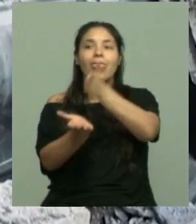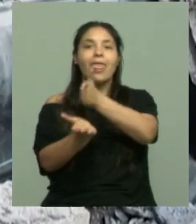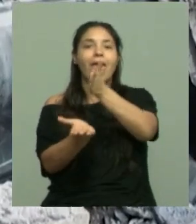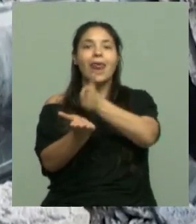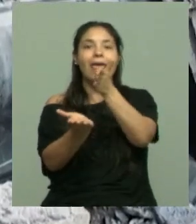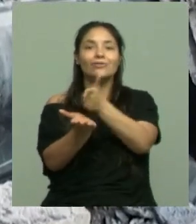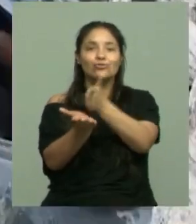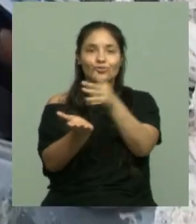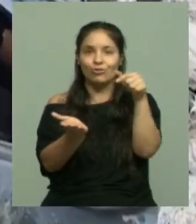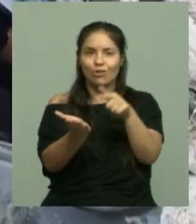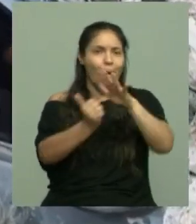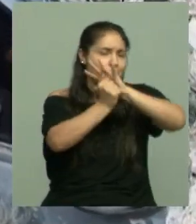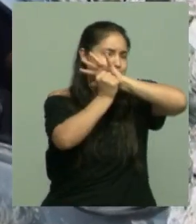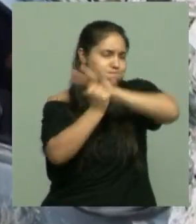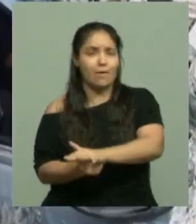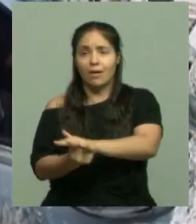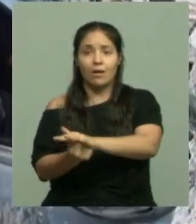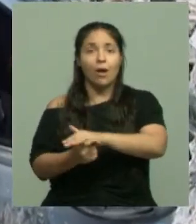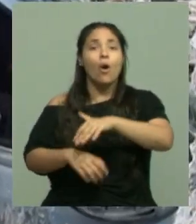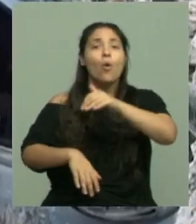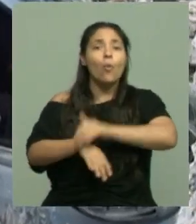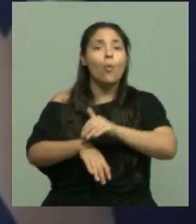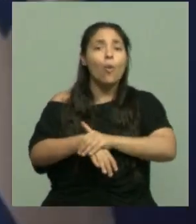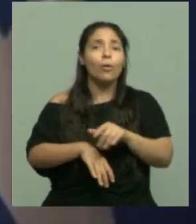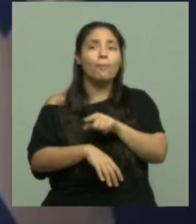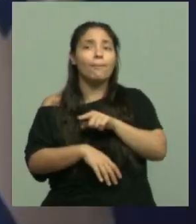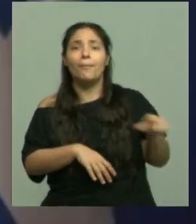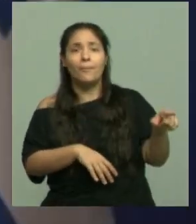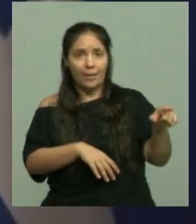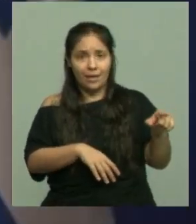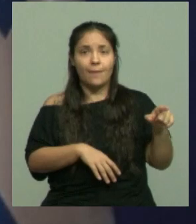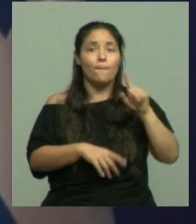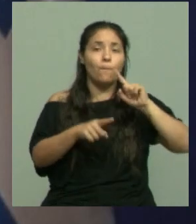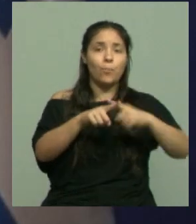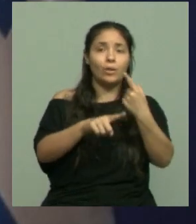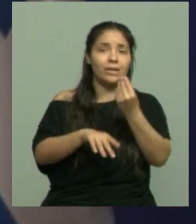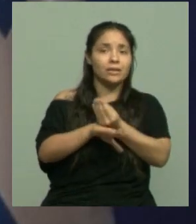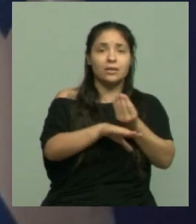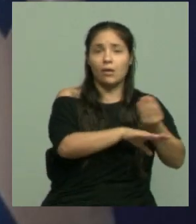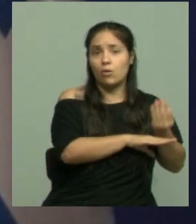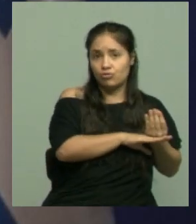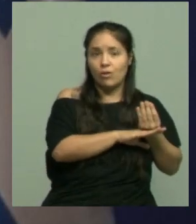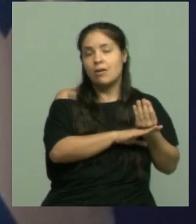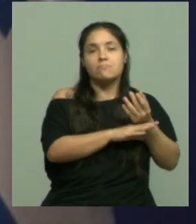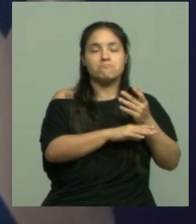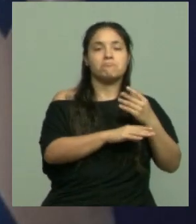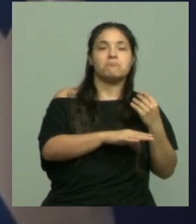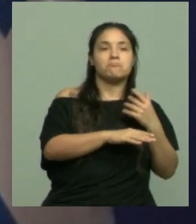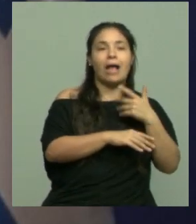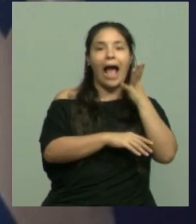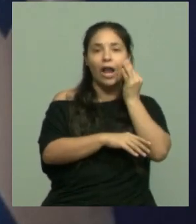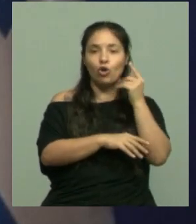concretos vulnerados por la incapacidad y la incoherencia de actores políticos que no han estado a la altura de las circunstancias y